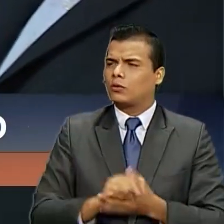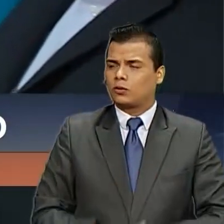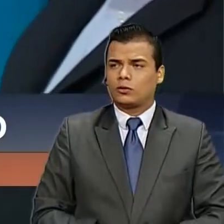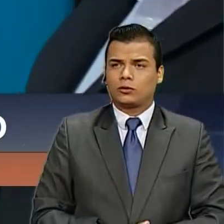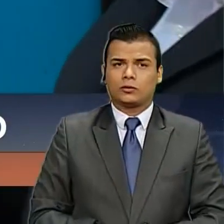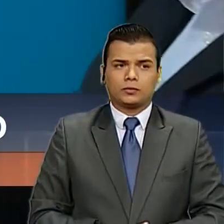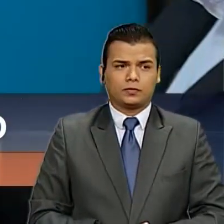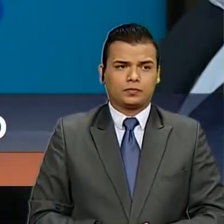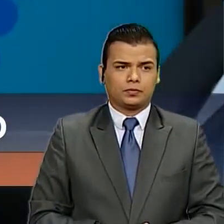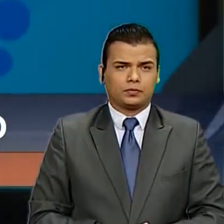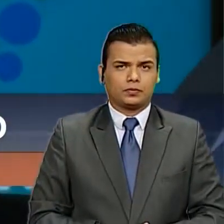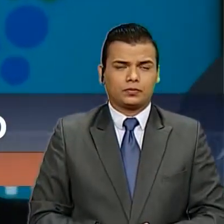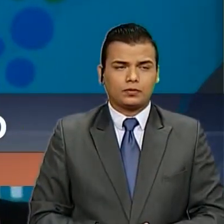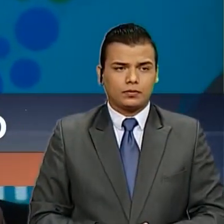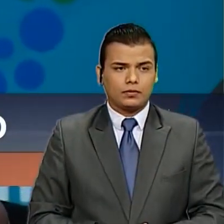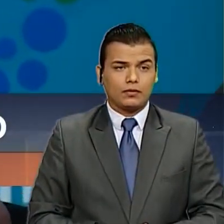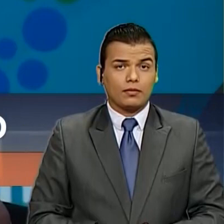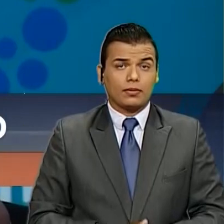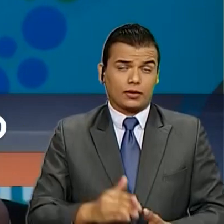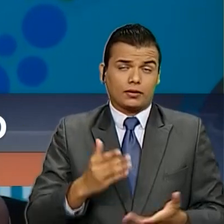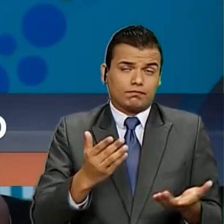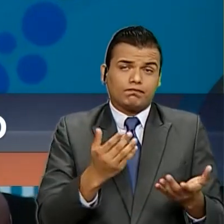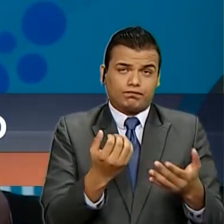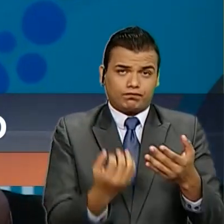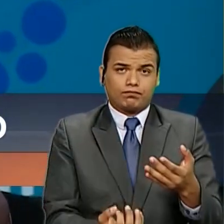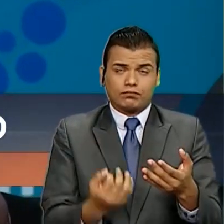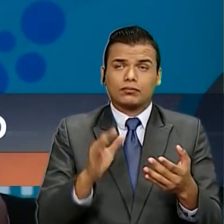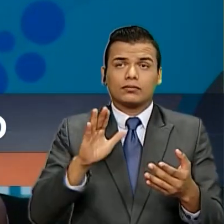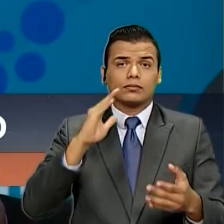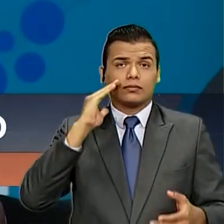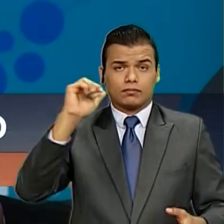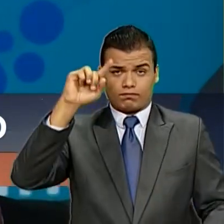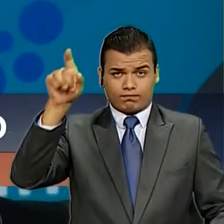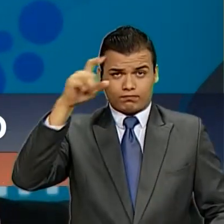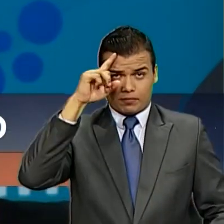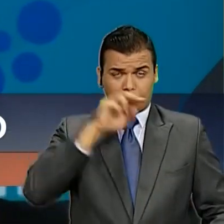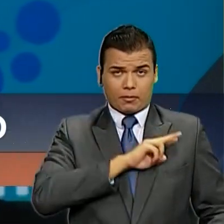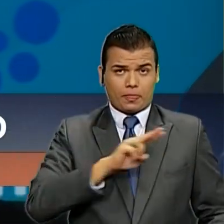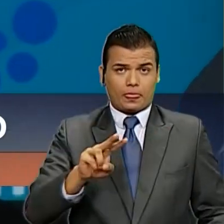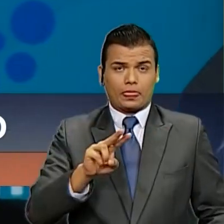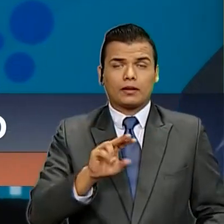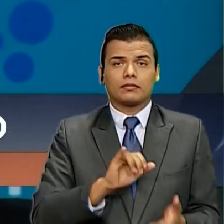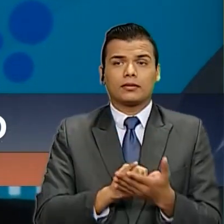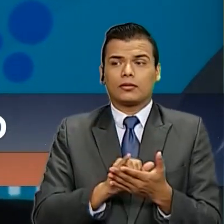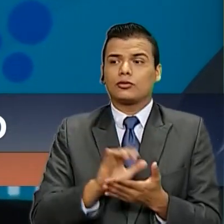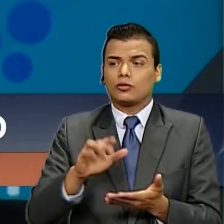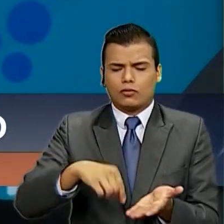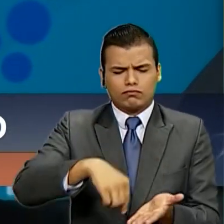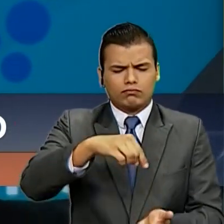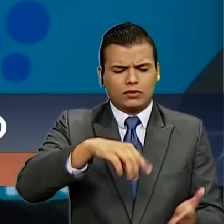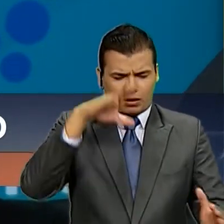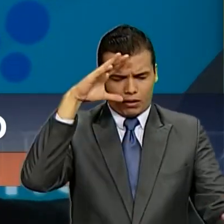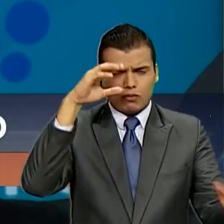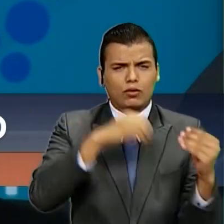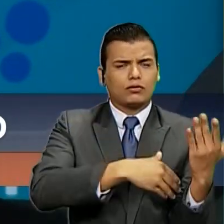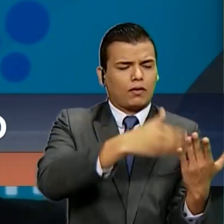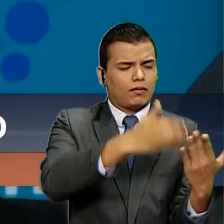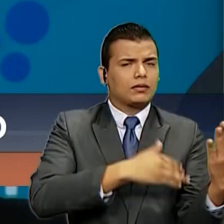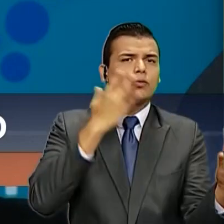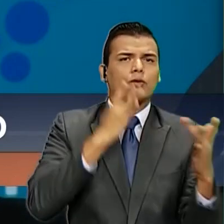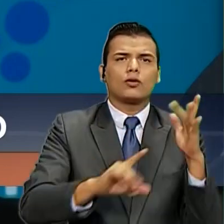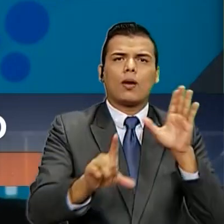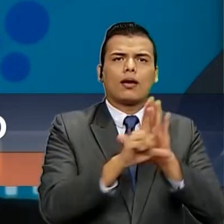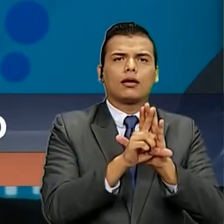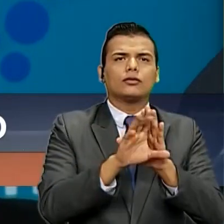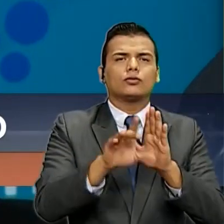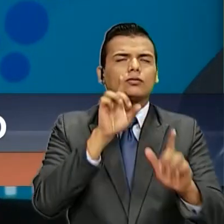esto fue a raíz de que nuestra gobernadora firmó el pacto por la legalidad en los juegos de suerte y azar. Fuimos el primer departamento en firmarlo con